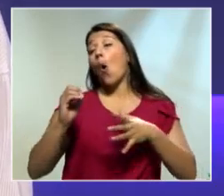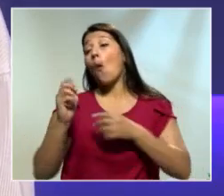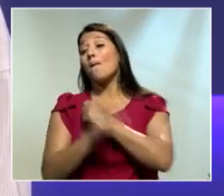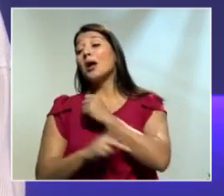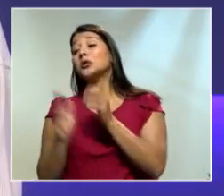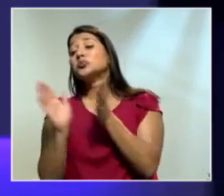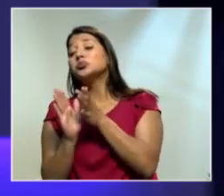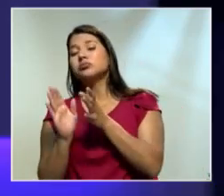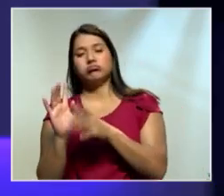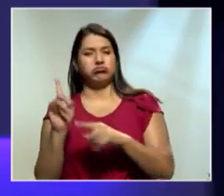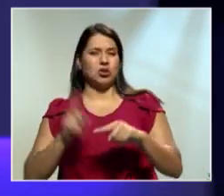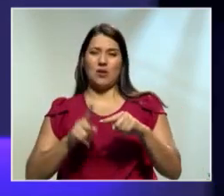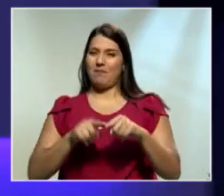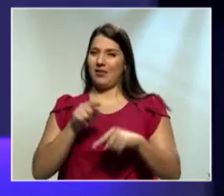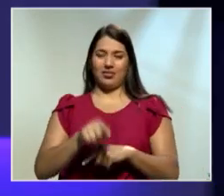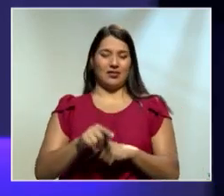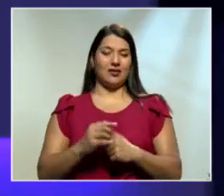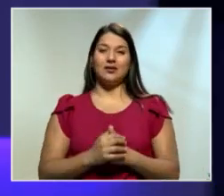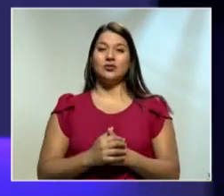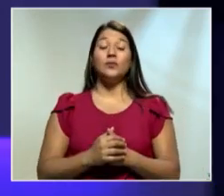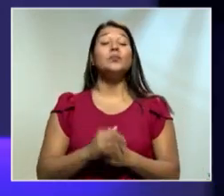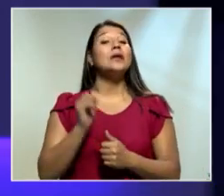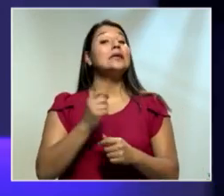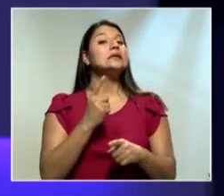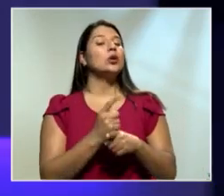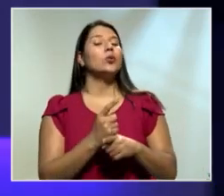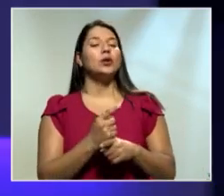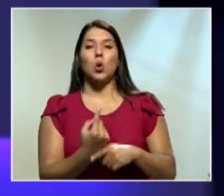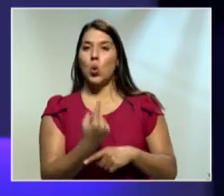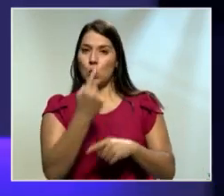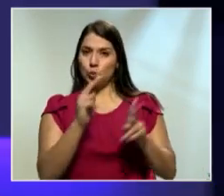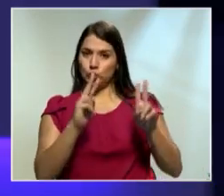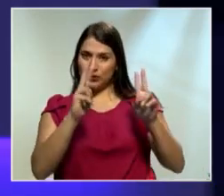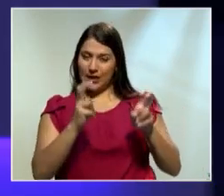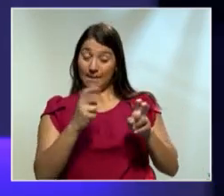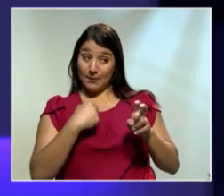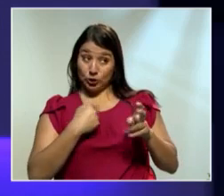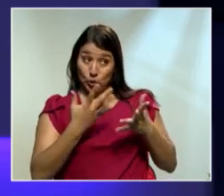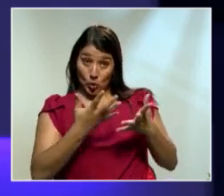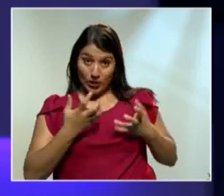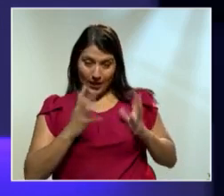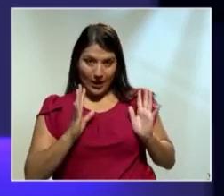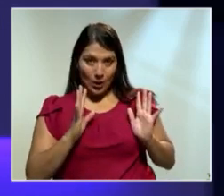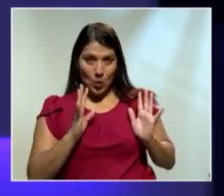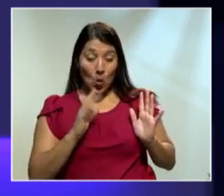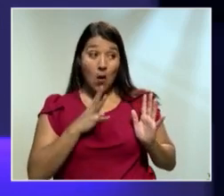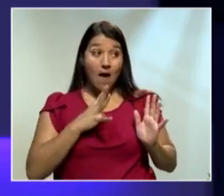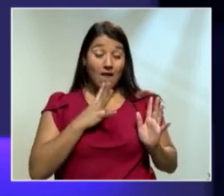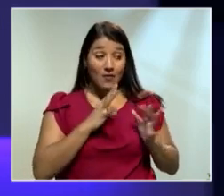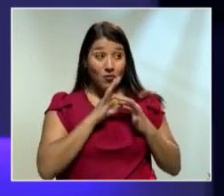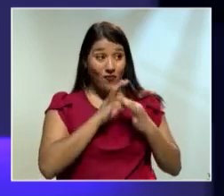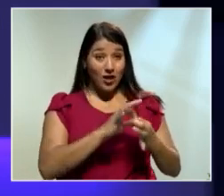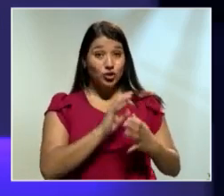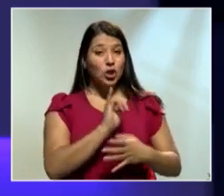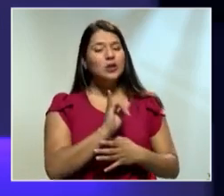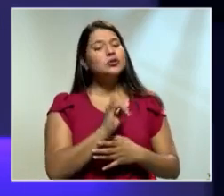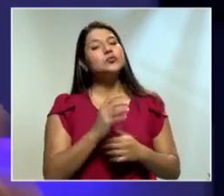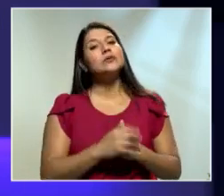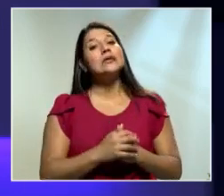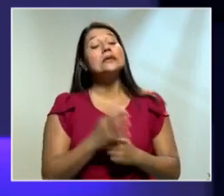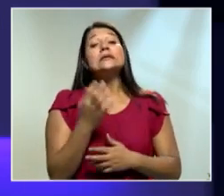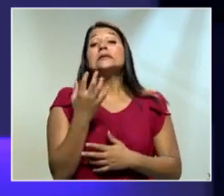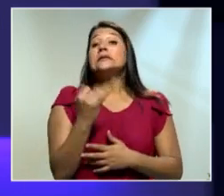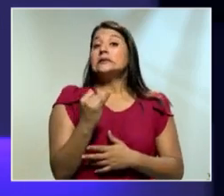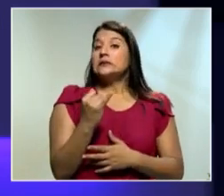planeta. Totalmente. Ahí hay un tema que te propongo una reflexión sobre eso, y es que si bien